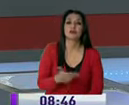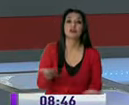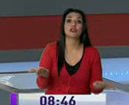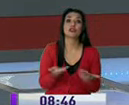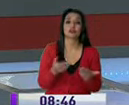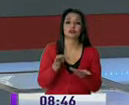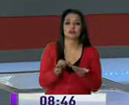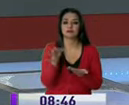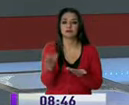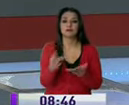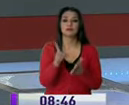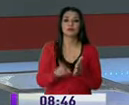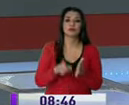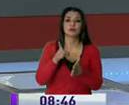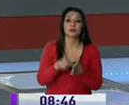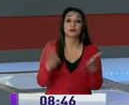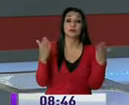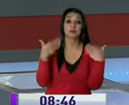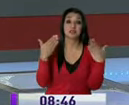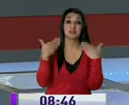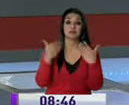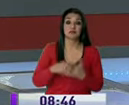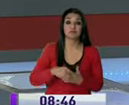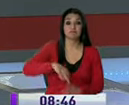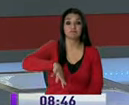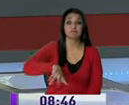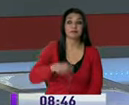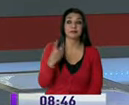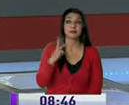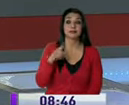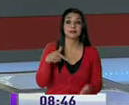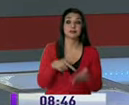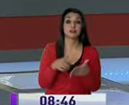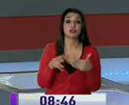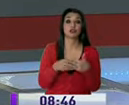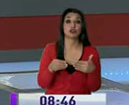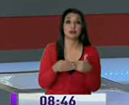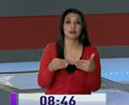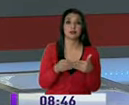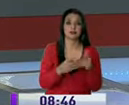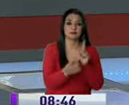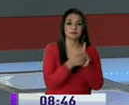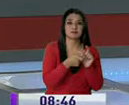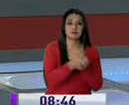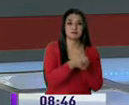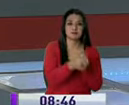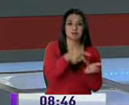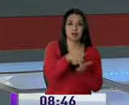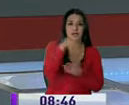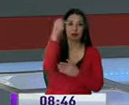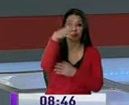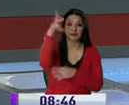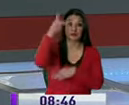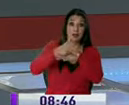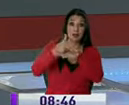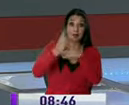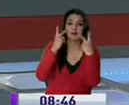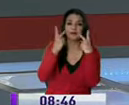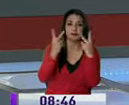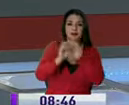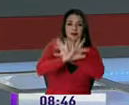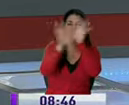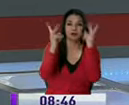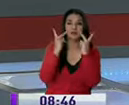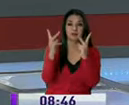Recreo, allá en el Cantón Durán. Los zampones se llevaron más de $16,000 del área de recaudación y todo fue captado ventajosamente para